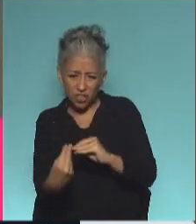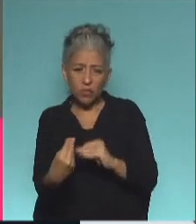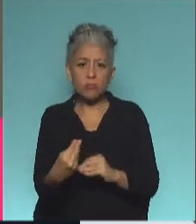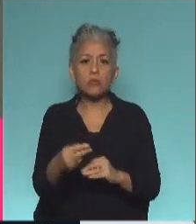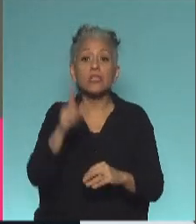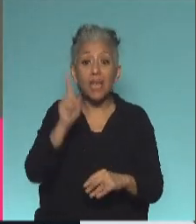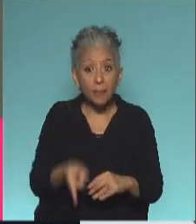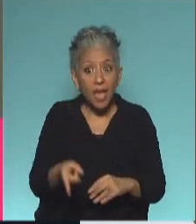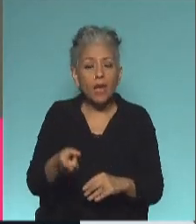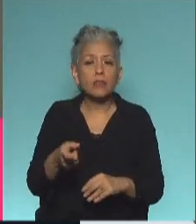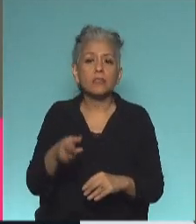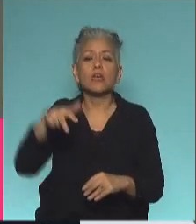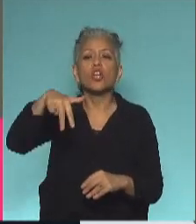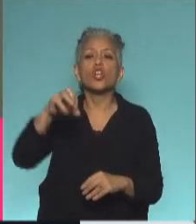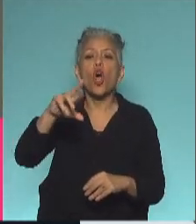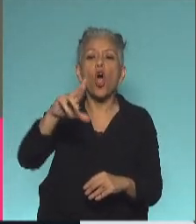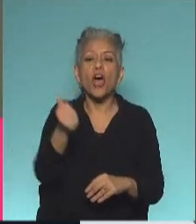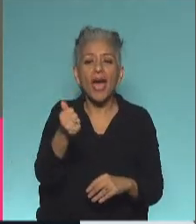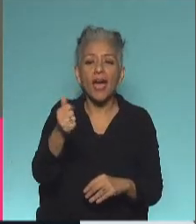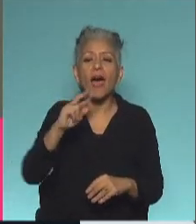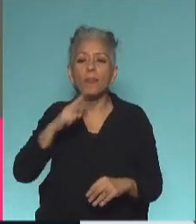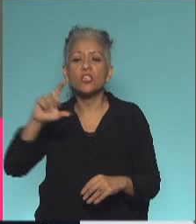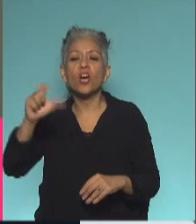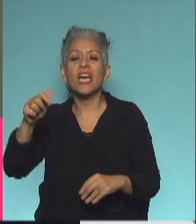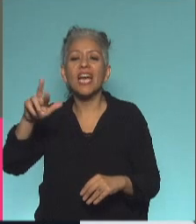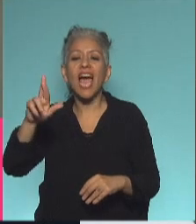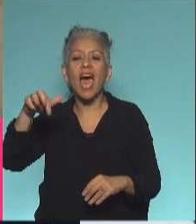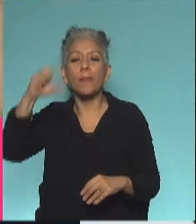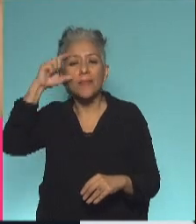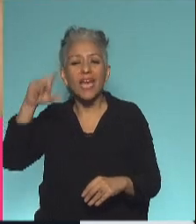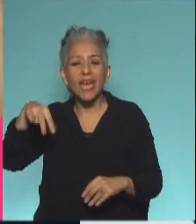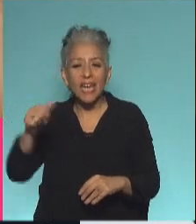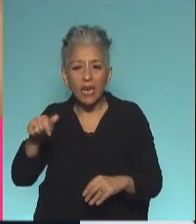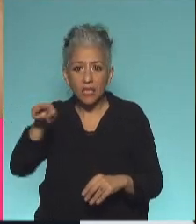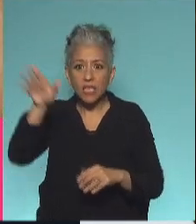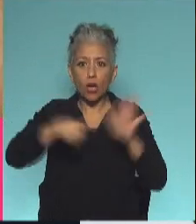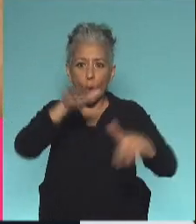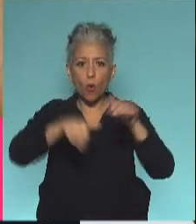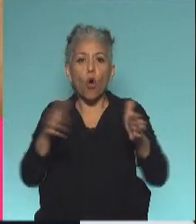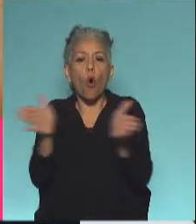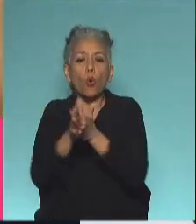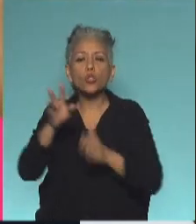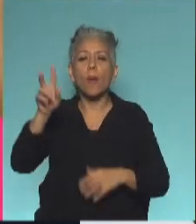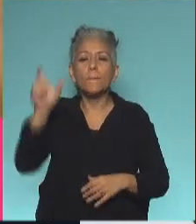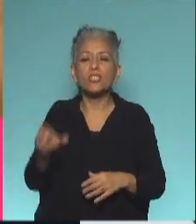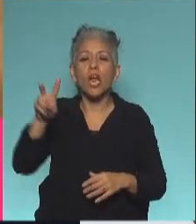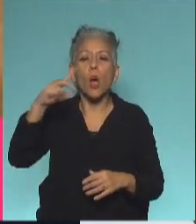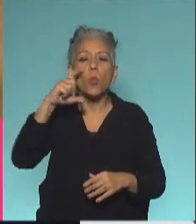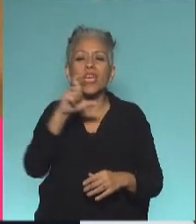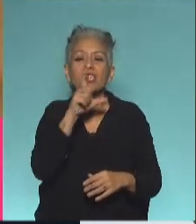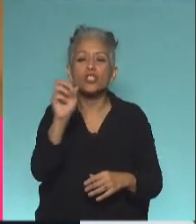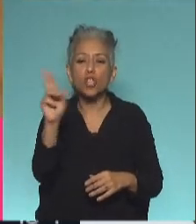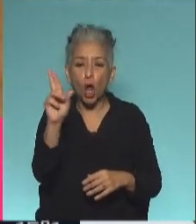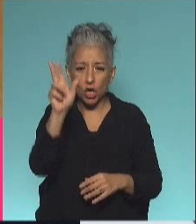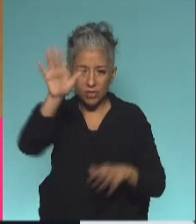estas cosas, que es Nora Carpena, que es la convocante, digamos, junto con Víctor, de los elencos. Otra cosa que quiero decir